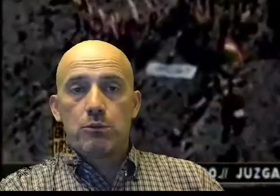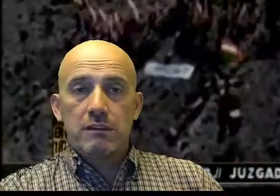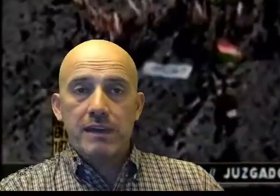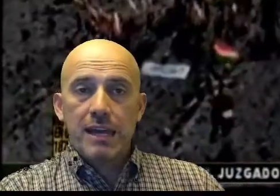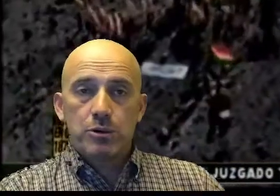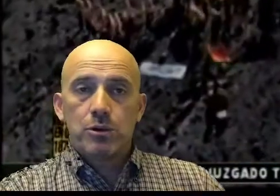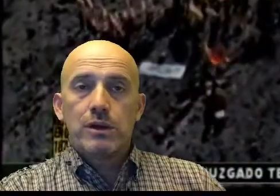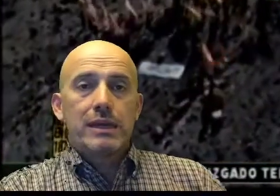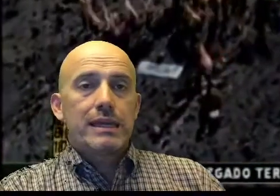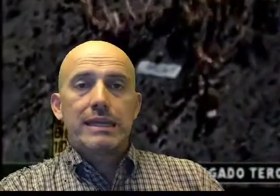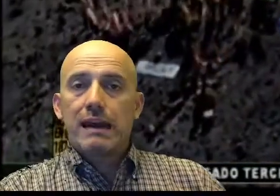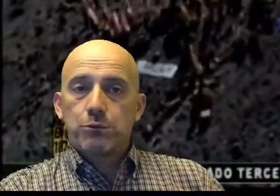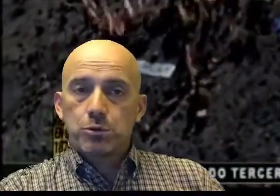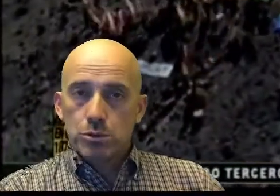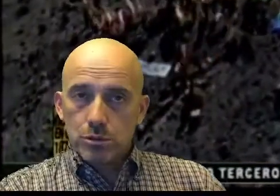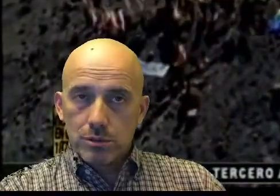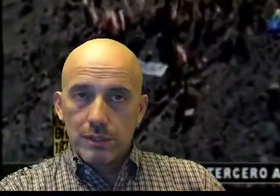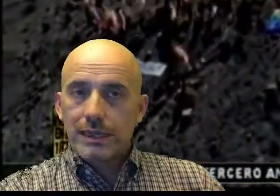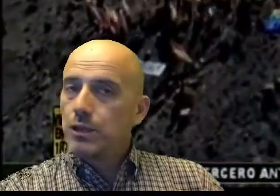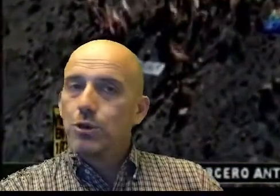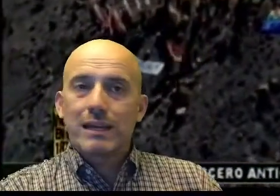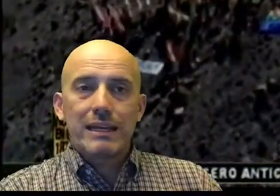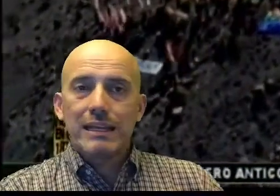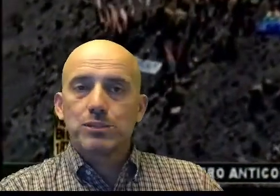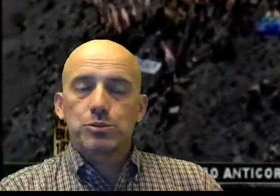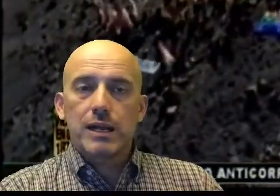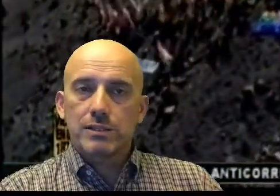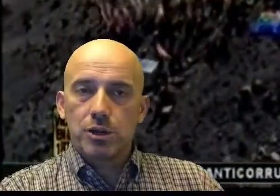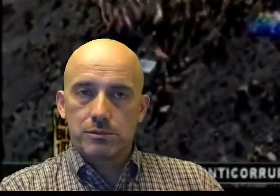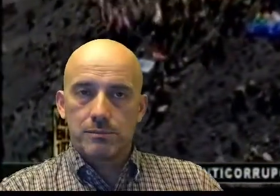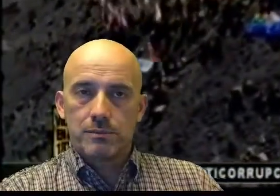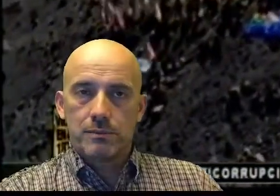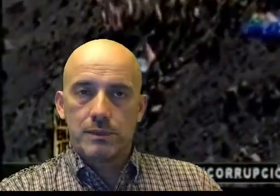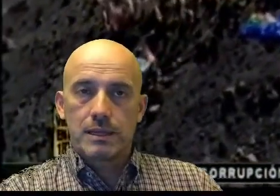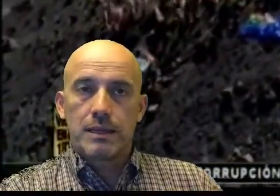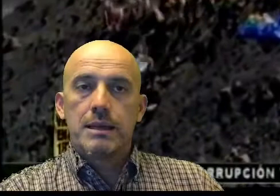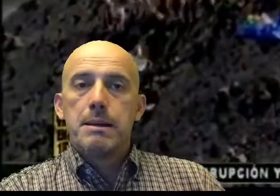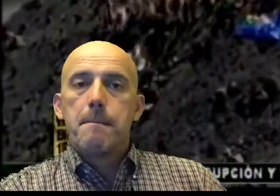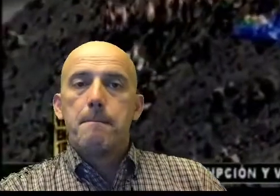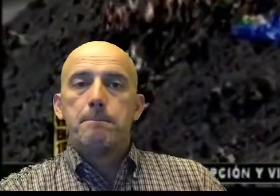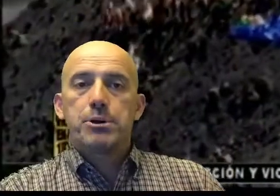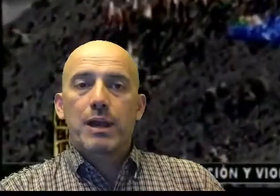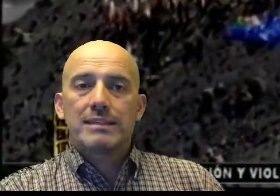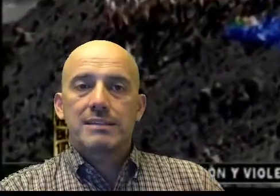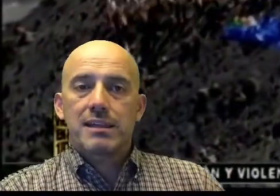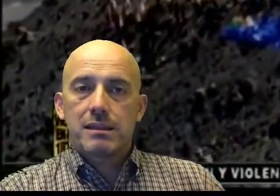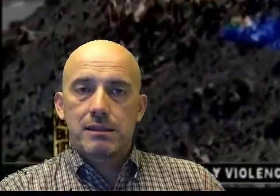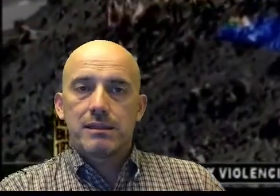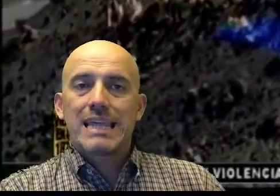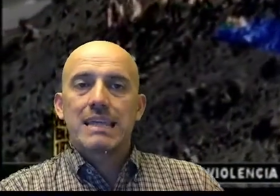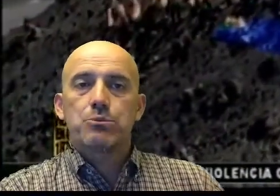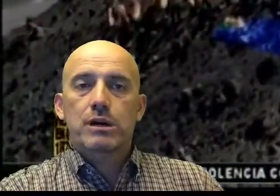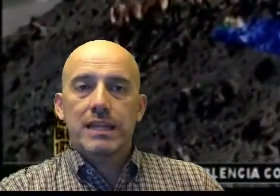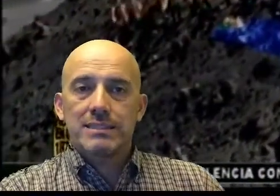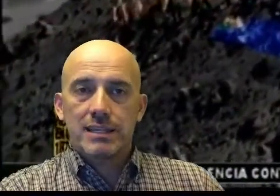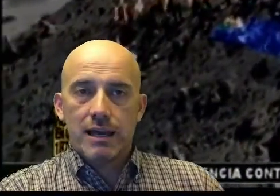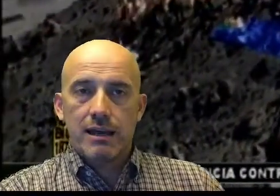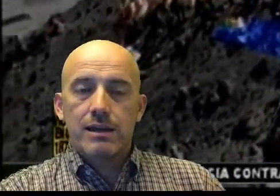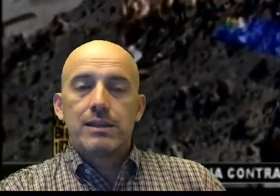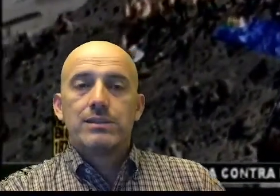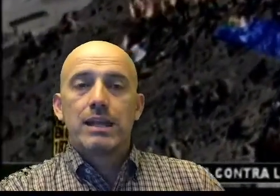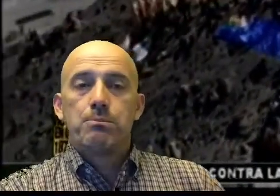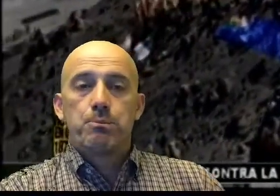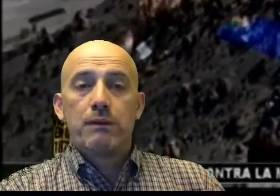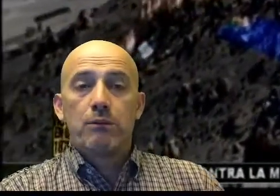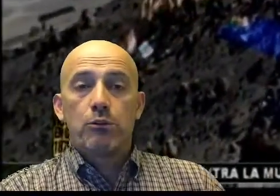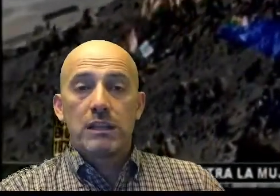que el polo boliviano ya votó que no quería su reelección pero la sed de democracia